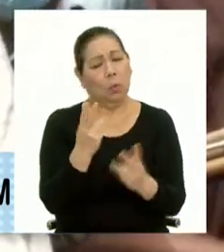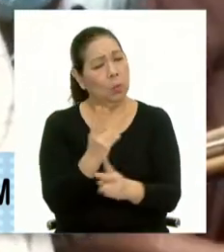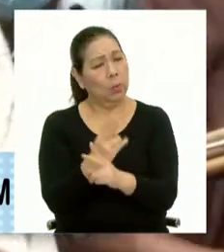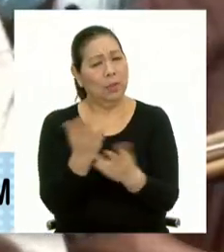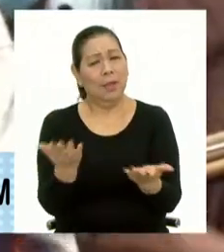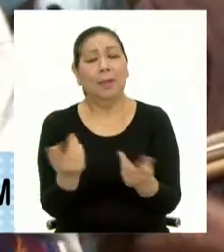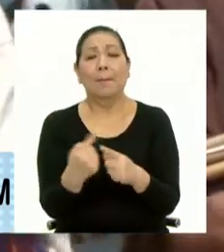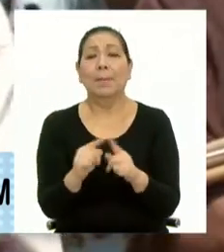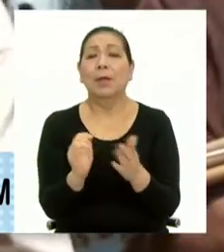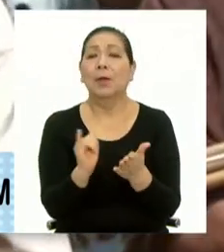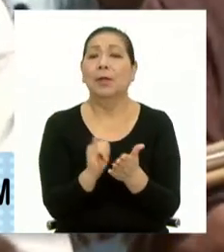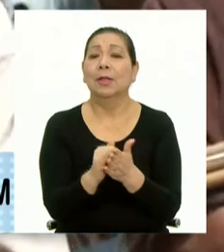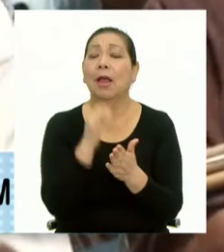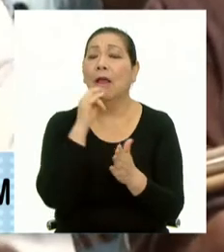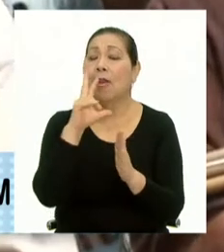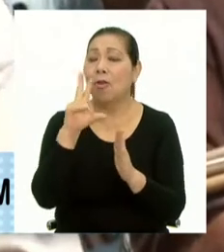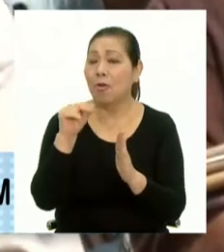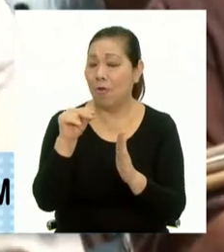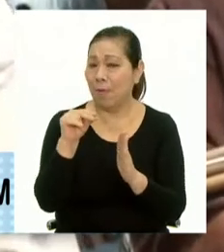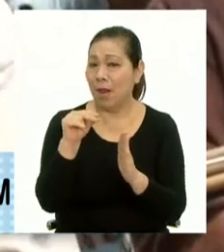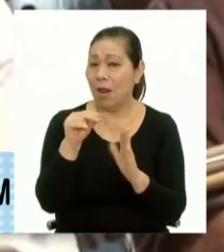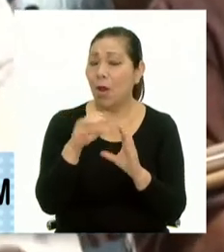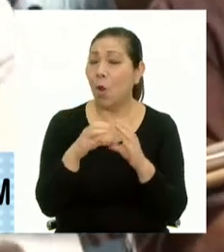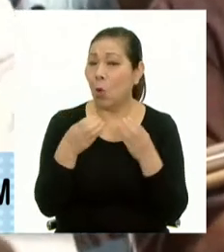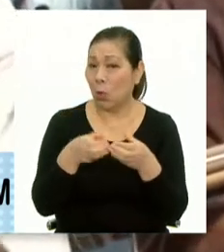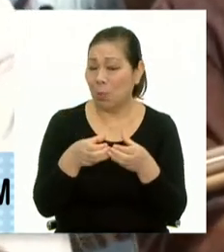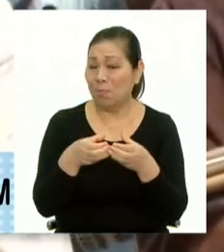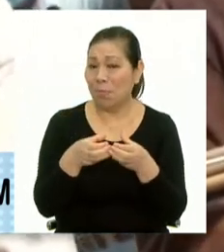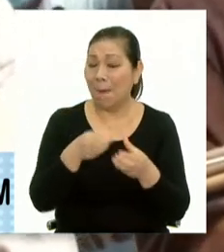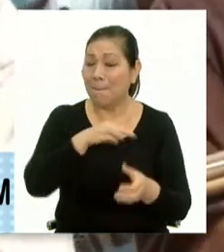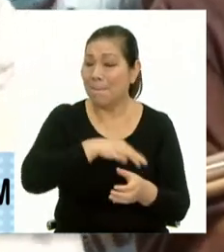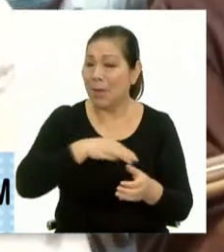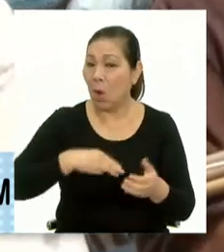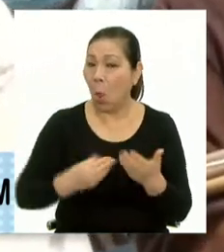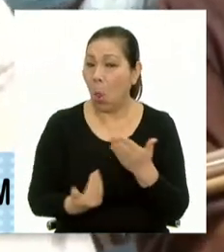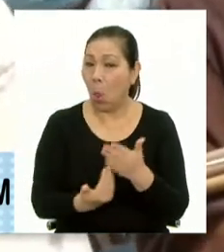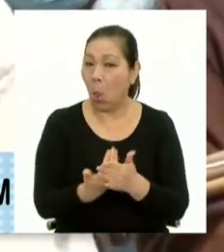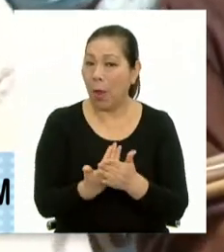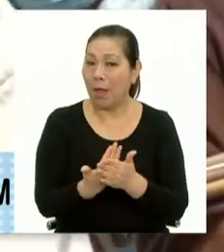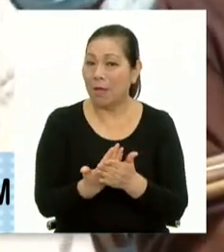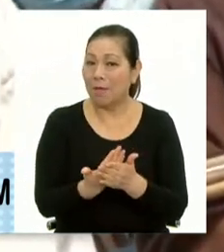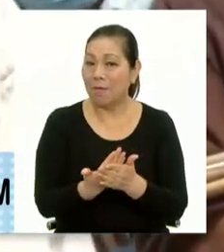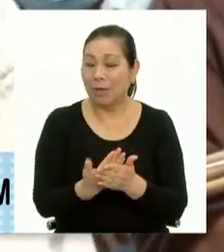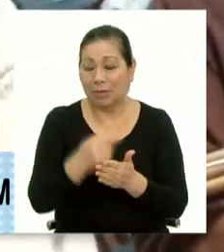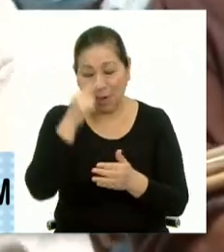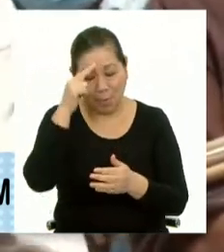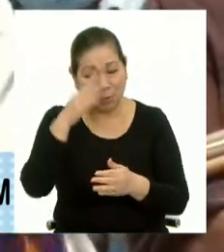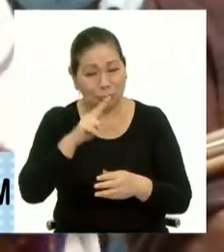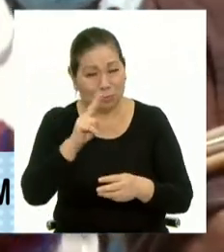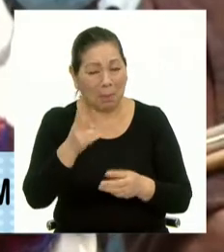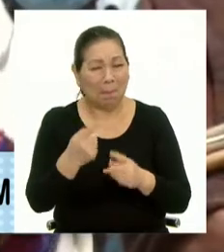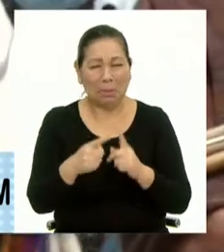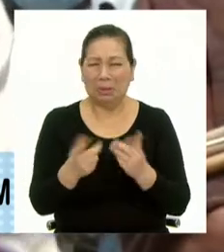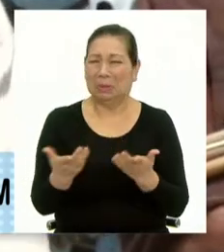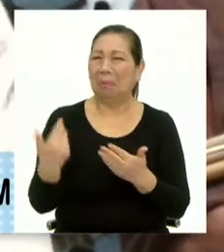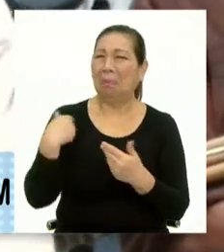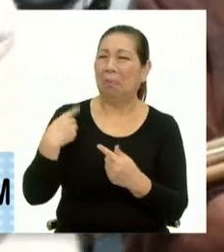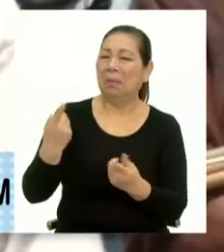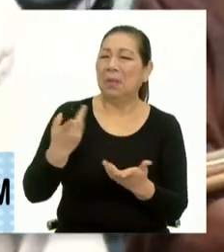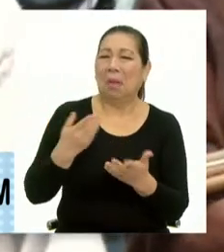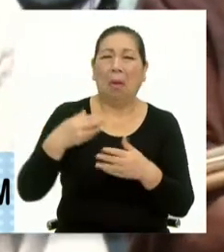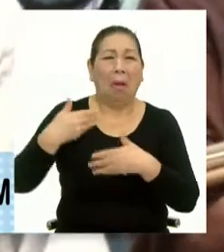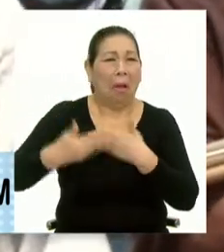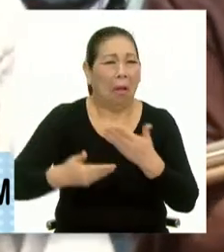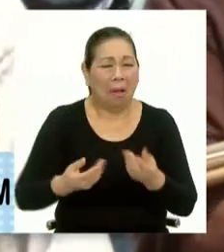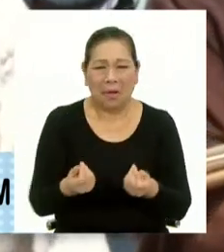prudentes y negarle la confianza a este gabinete por ser nuevo y muchos porque somos indígenas, sería